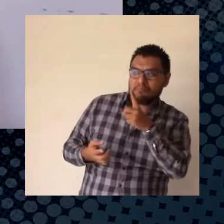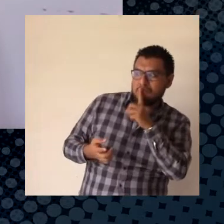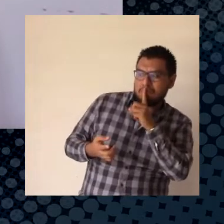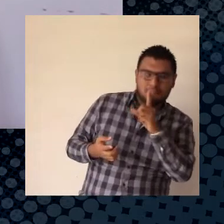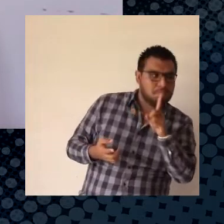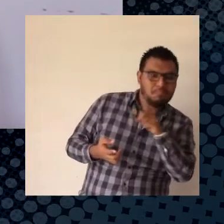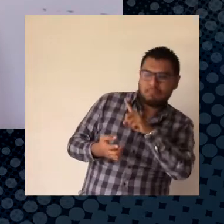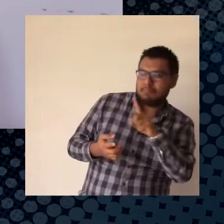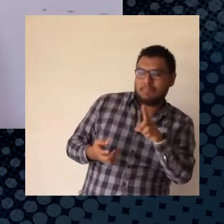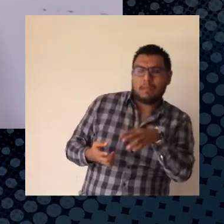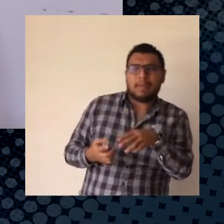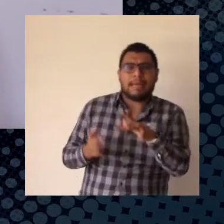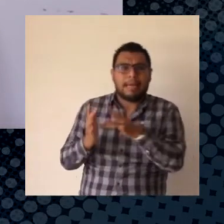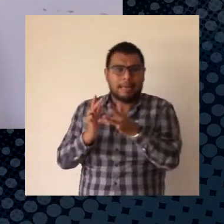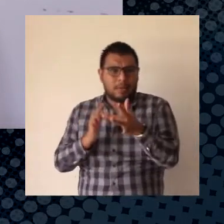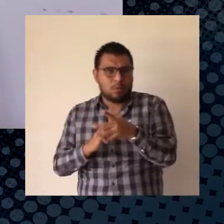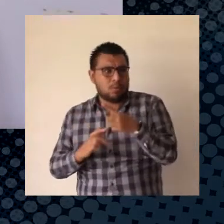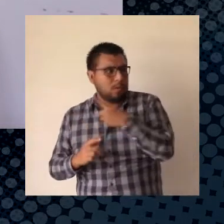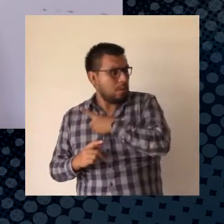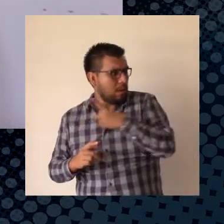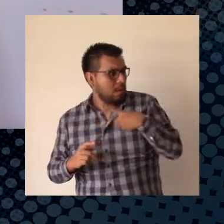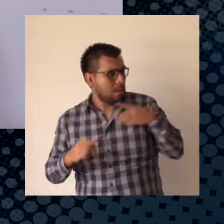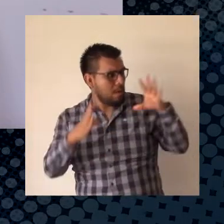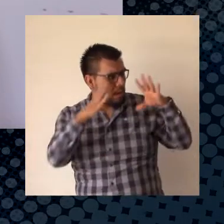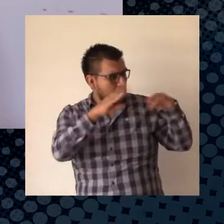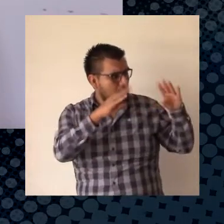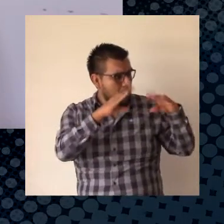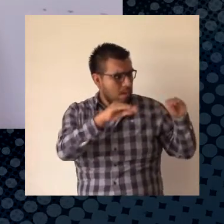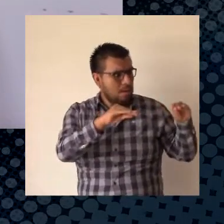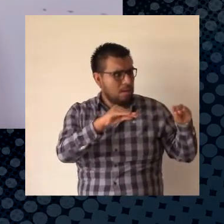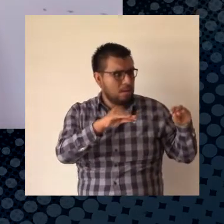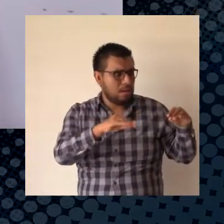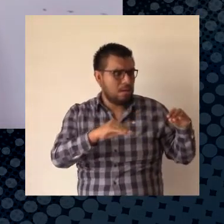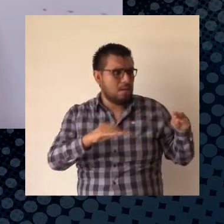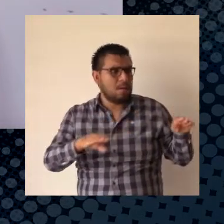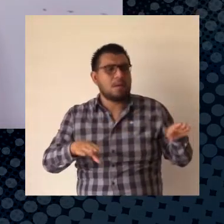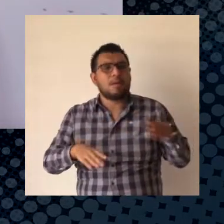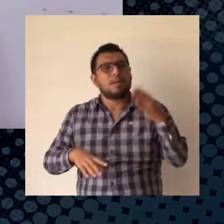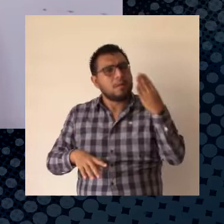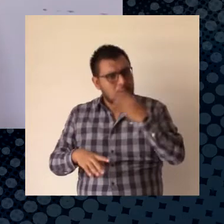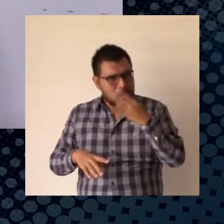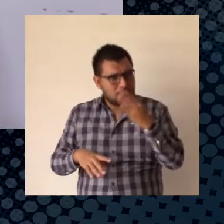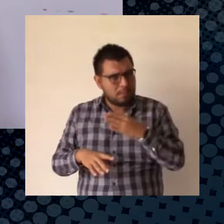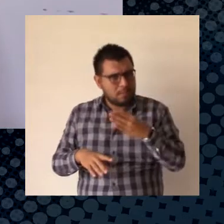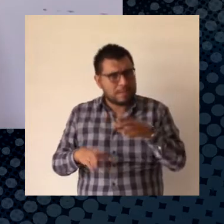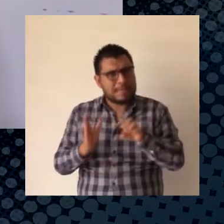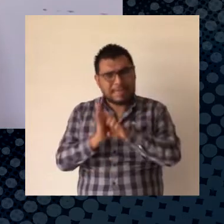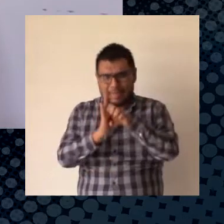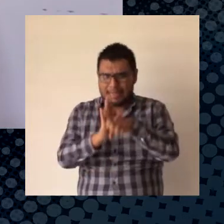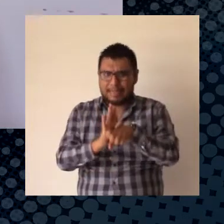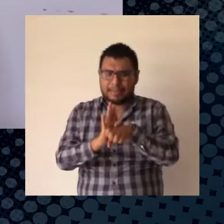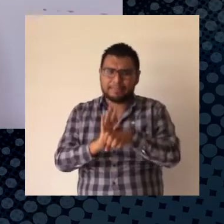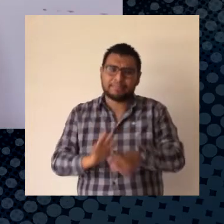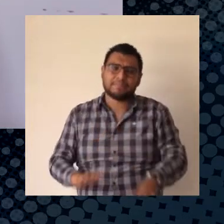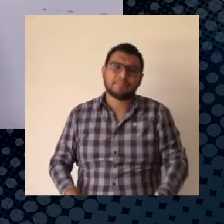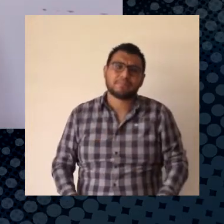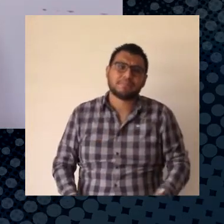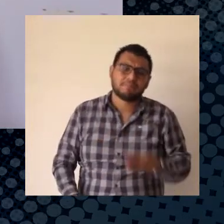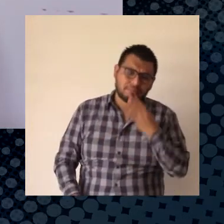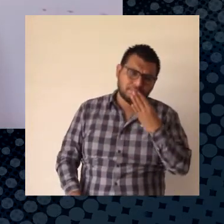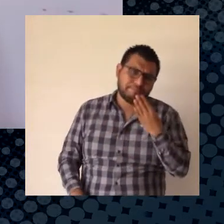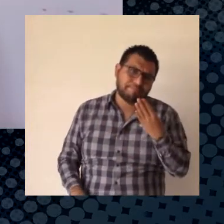el Señor tiene que darles lecciones a través de la palabra y de ejemplo también.